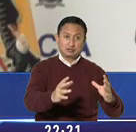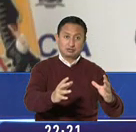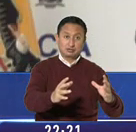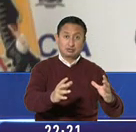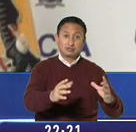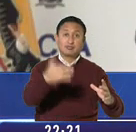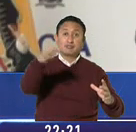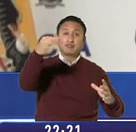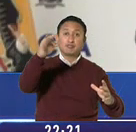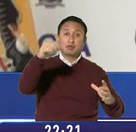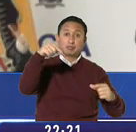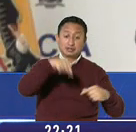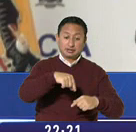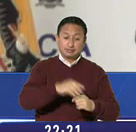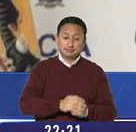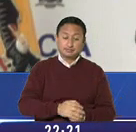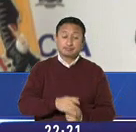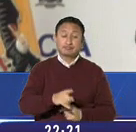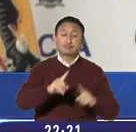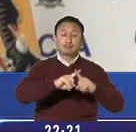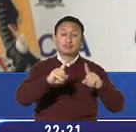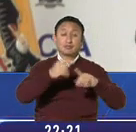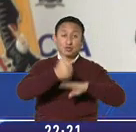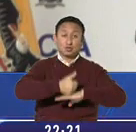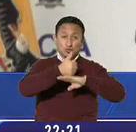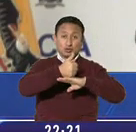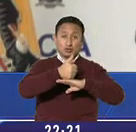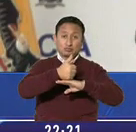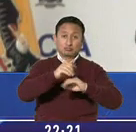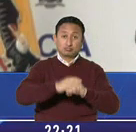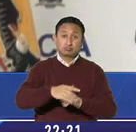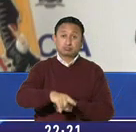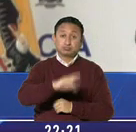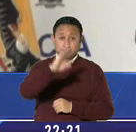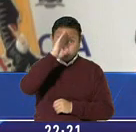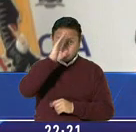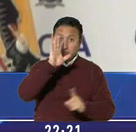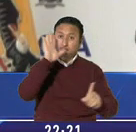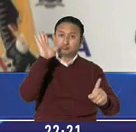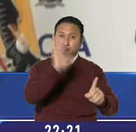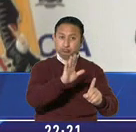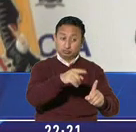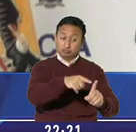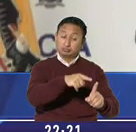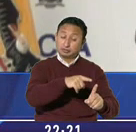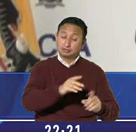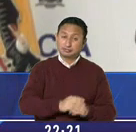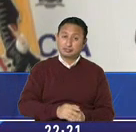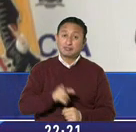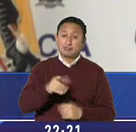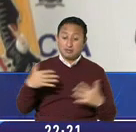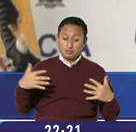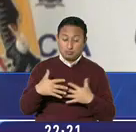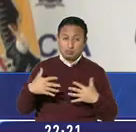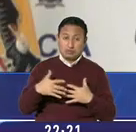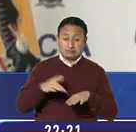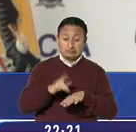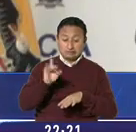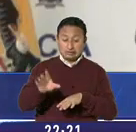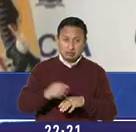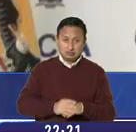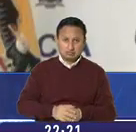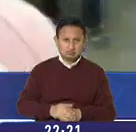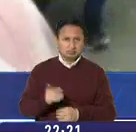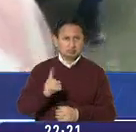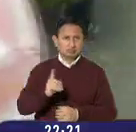un papel amenazando a las diferentes autoridades, entre otros los policías, con la finalidad de amedrentarnos para que no realicemos el trabajo